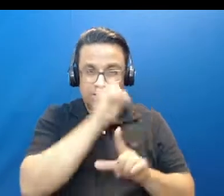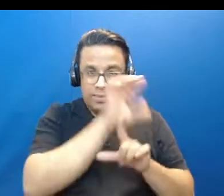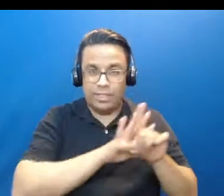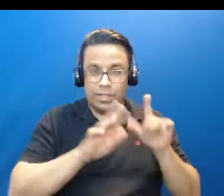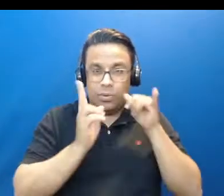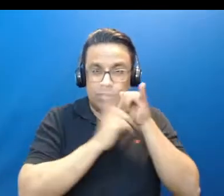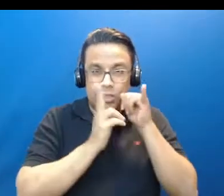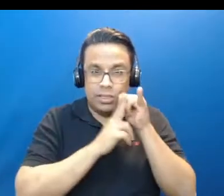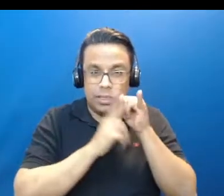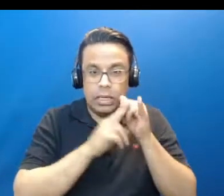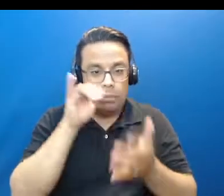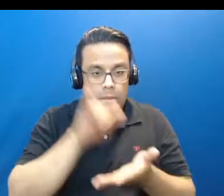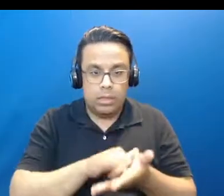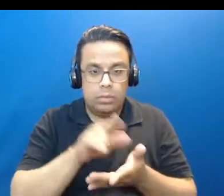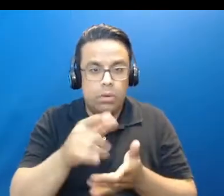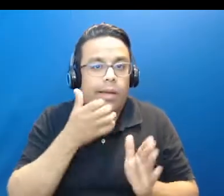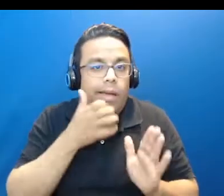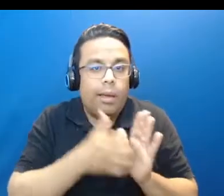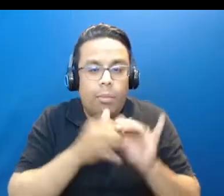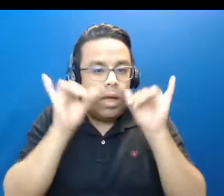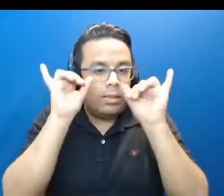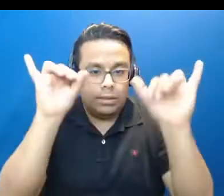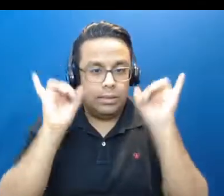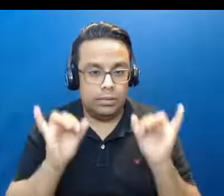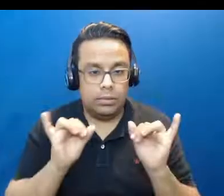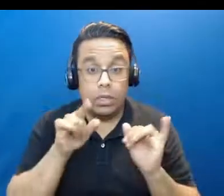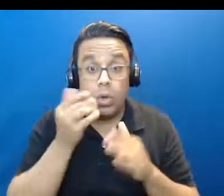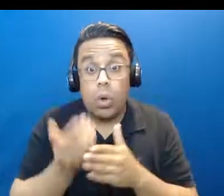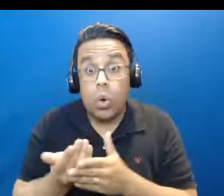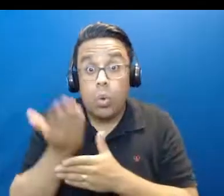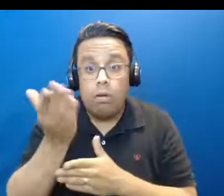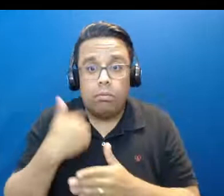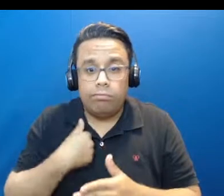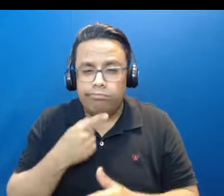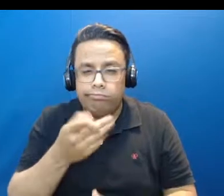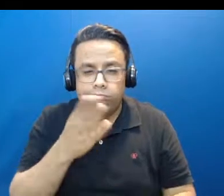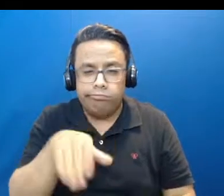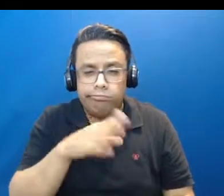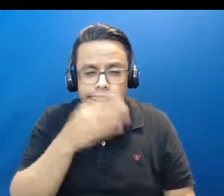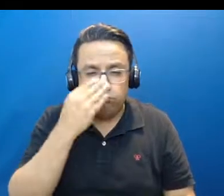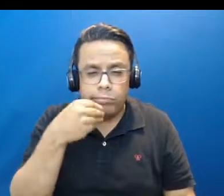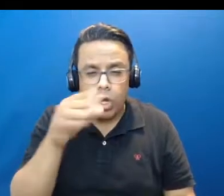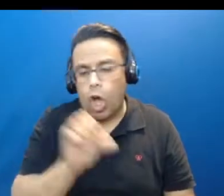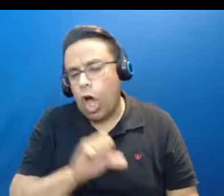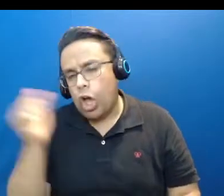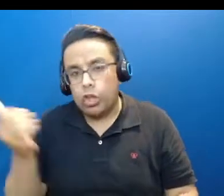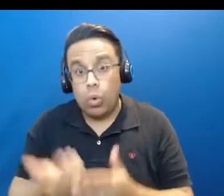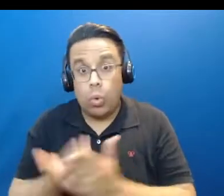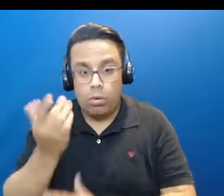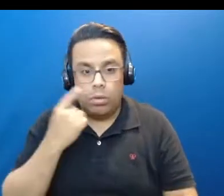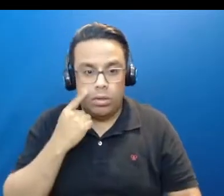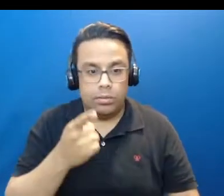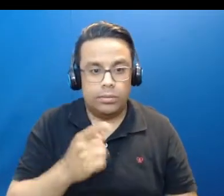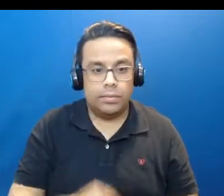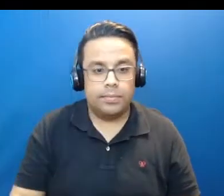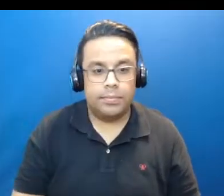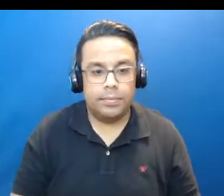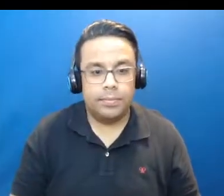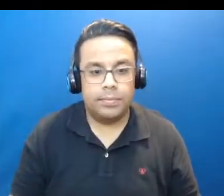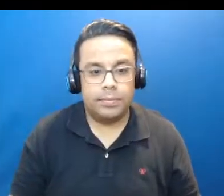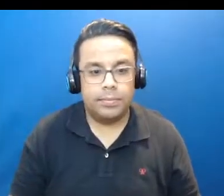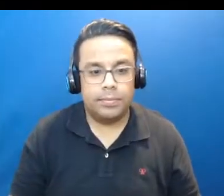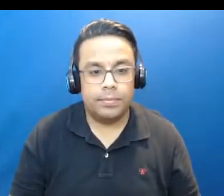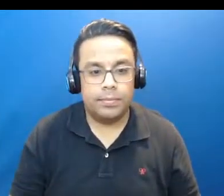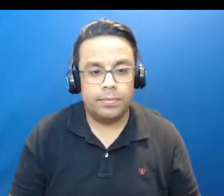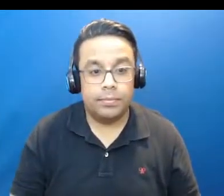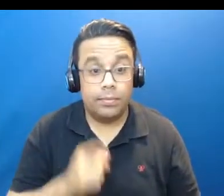de texto que se haya predeterminado. Voy a crear aquí uno nuevo si es que no lo tengo. Entonces vamos a crear un nuevo estilo.